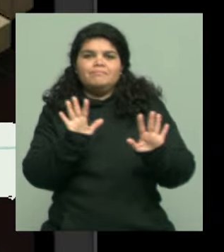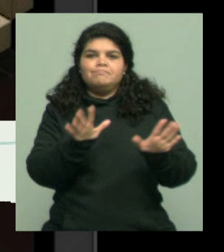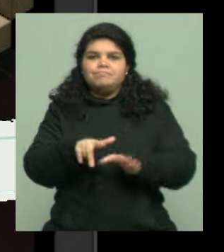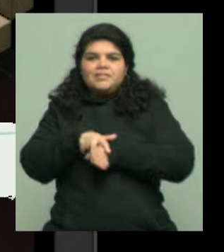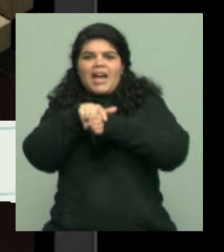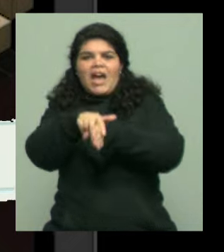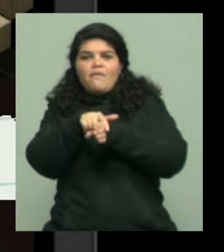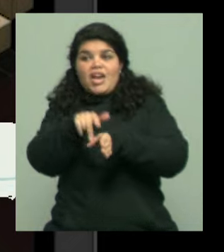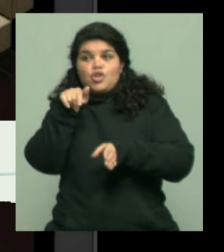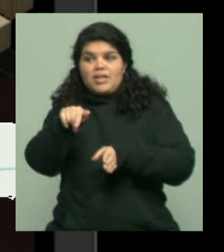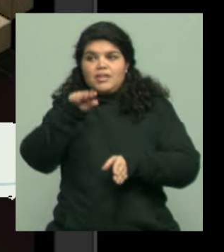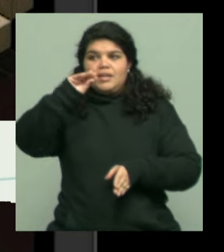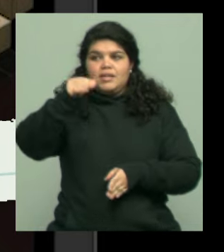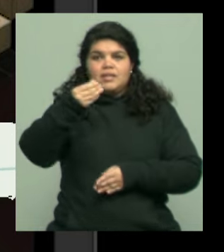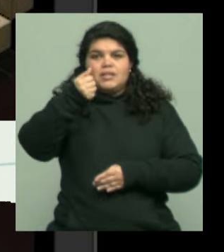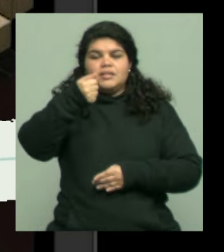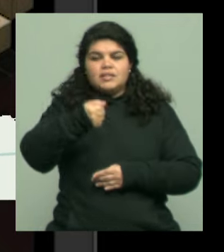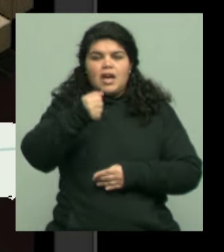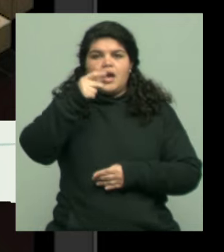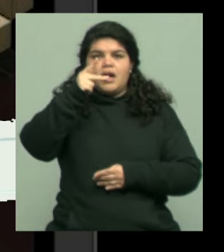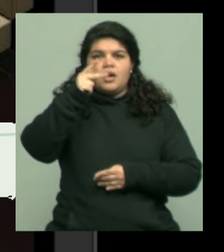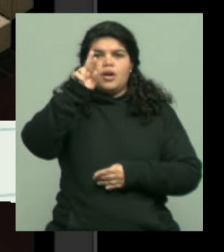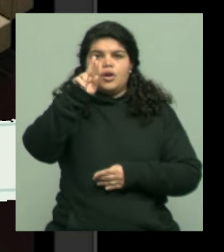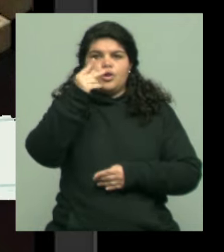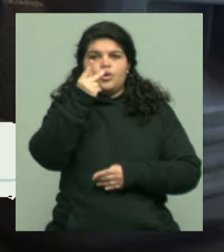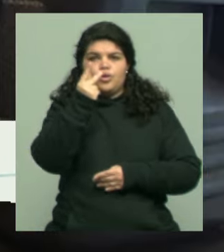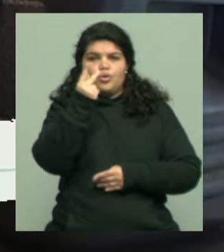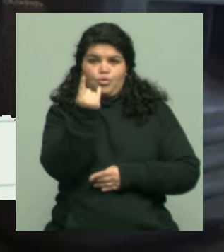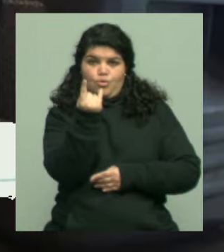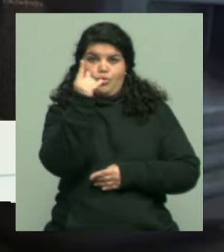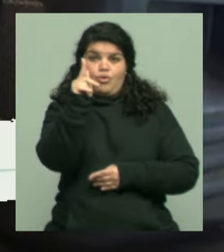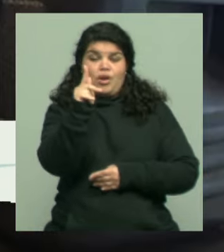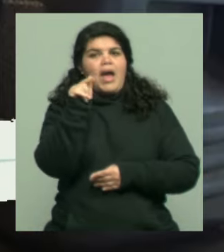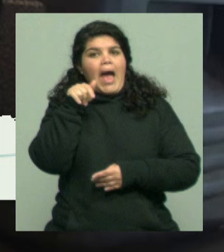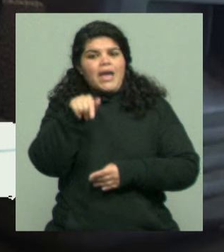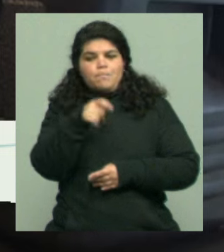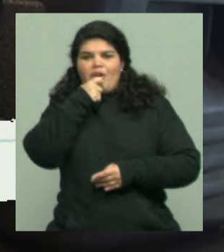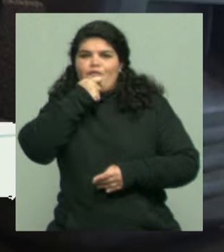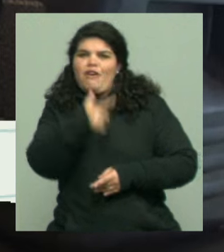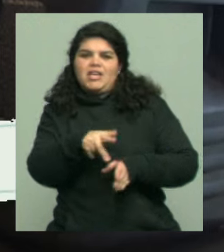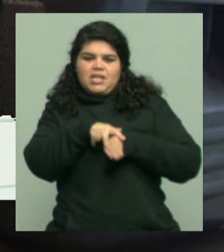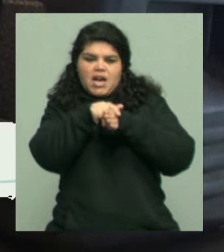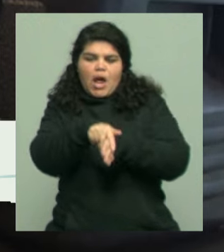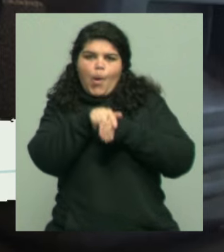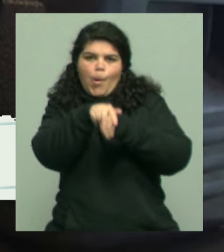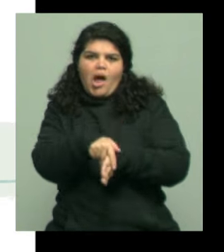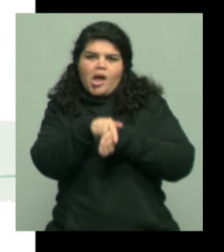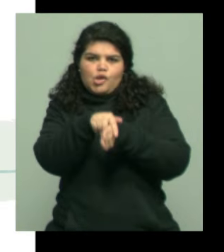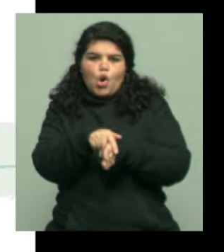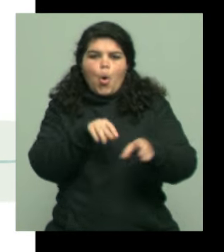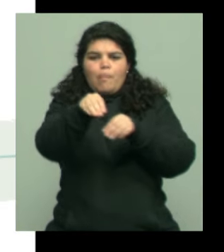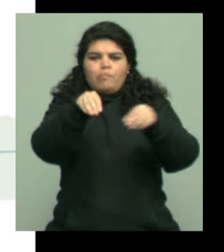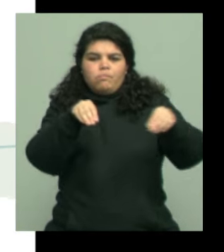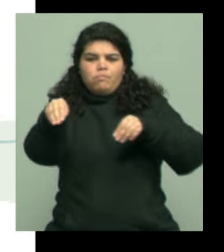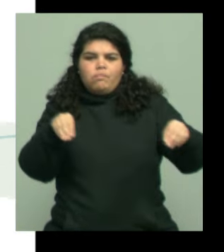pieza fácil de leer y predecible. Entonces, un poco más limitado, tiene una función similar y es más fácil de